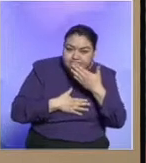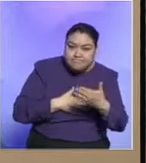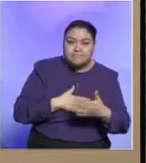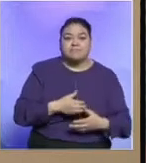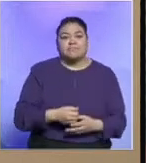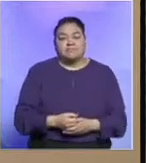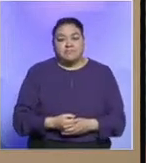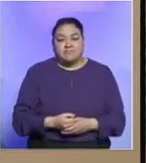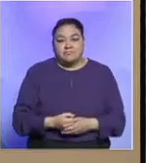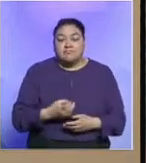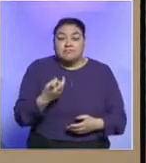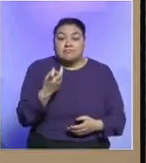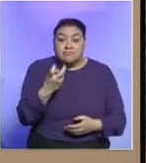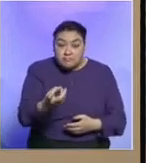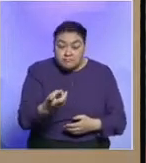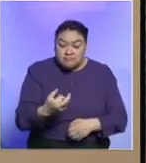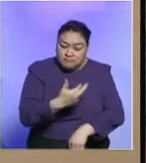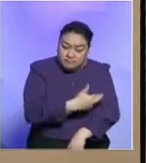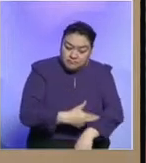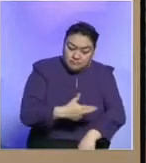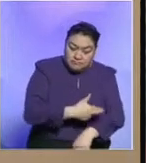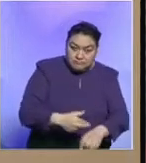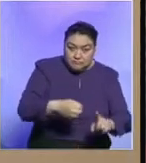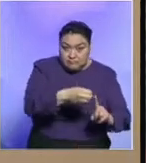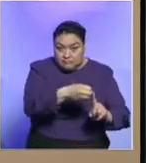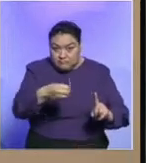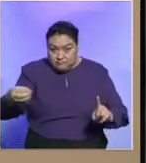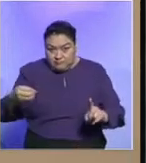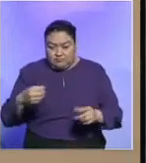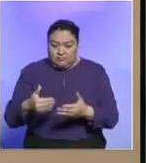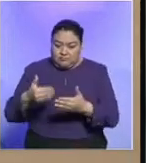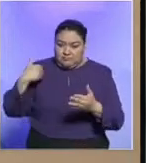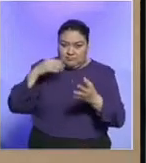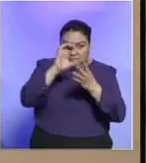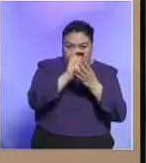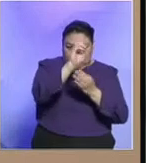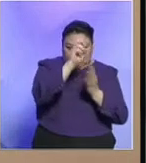pues ya hubo 2 reformas